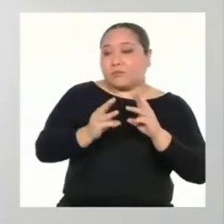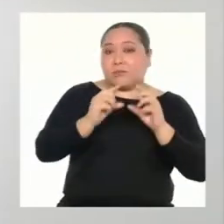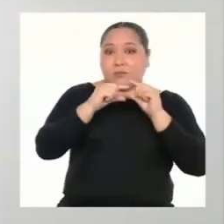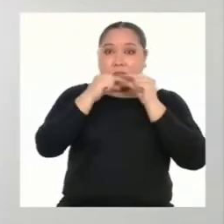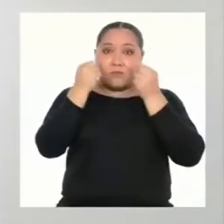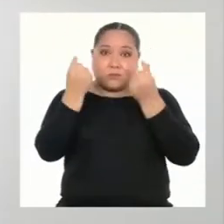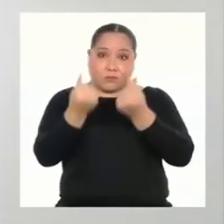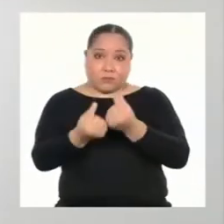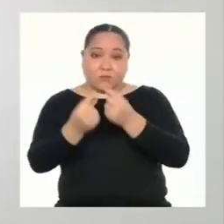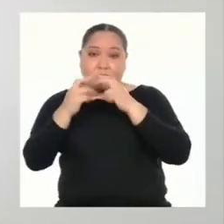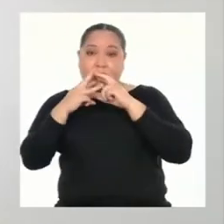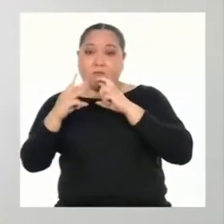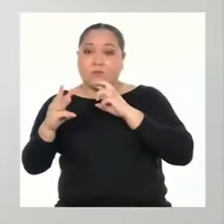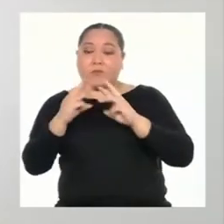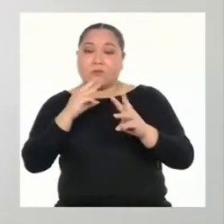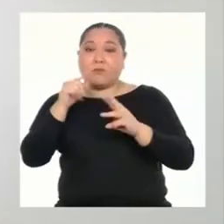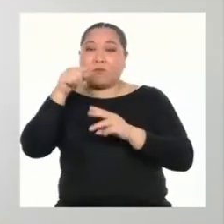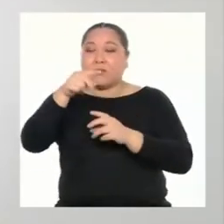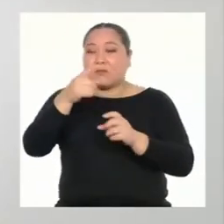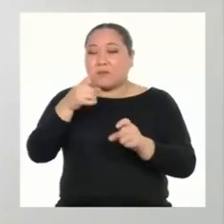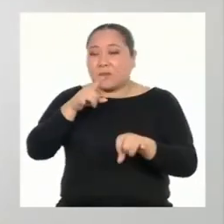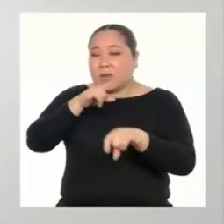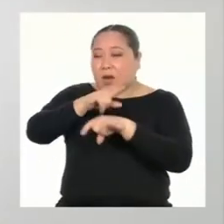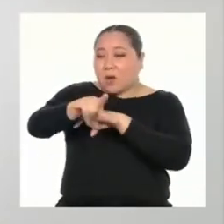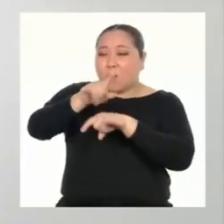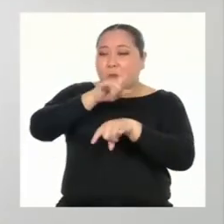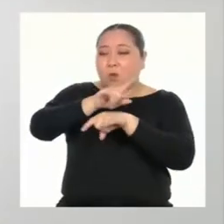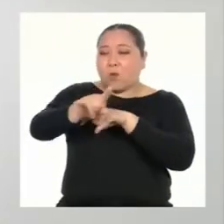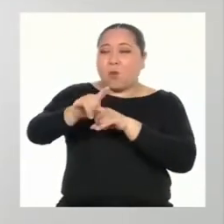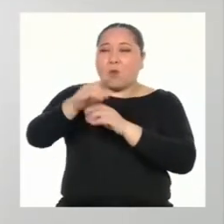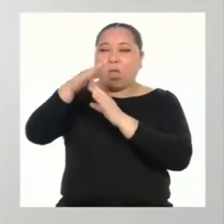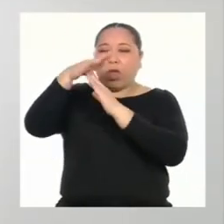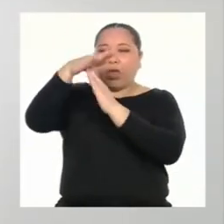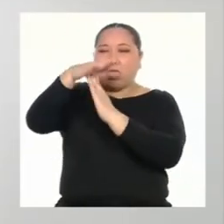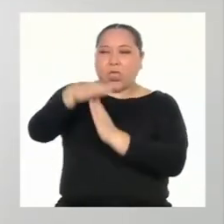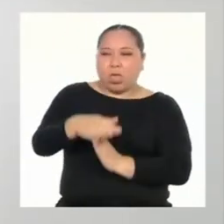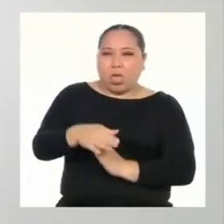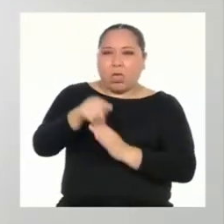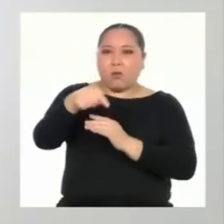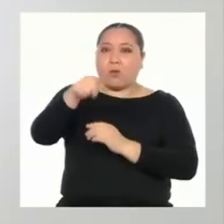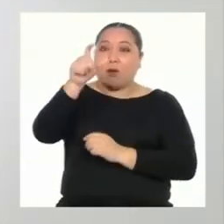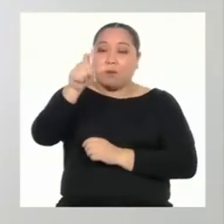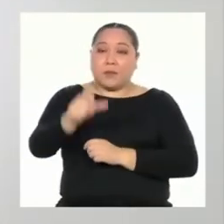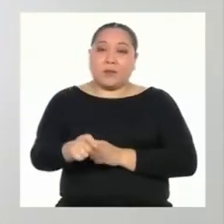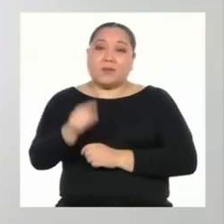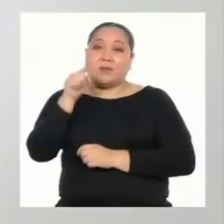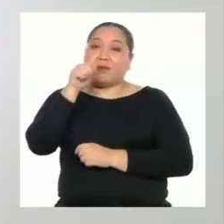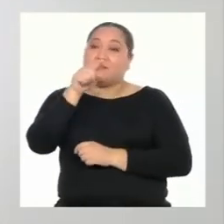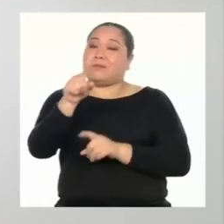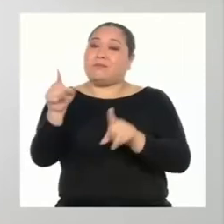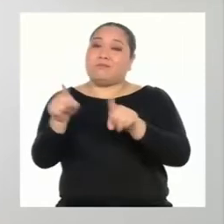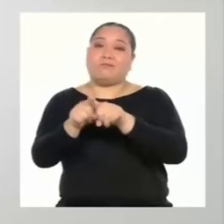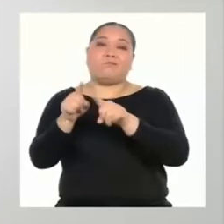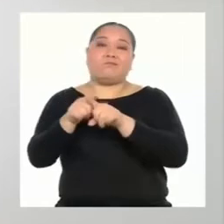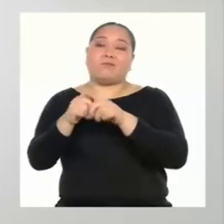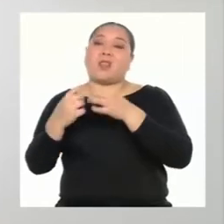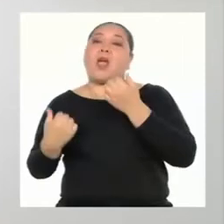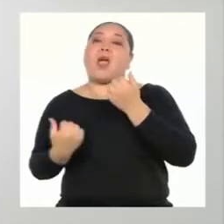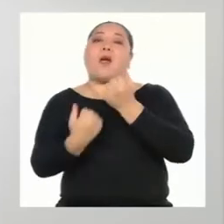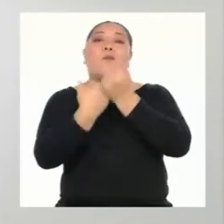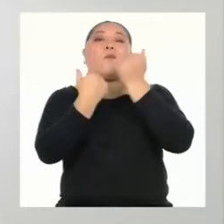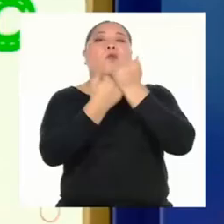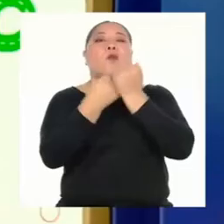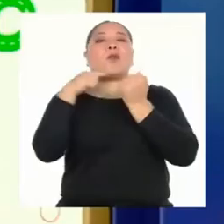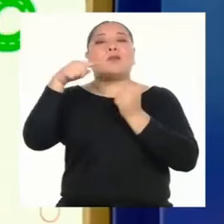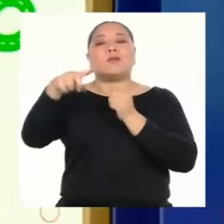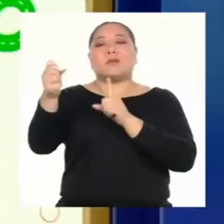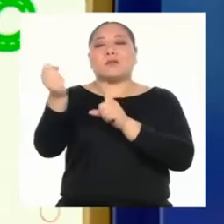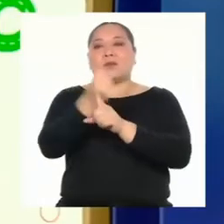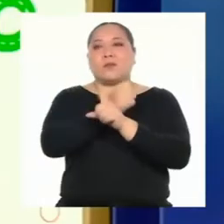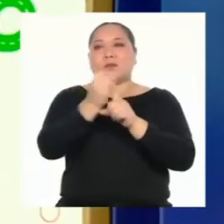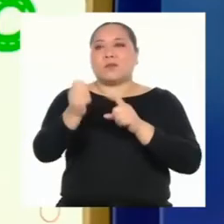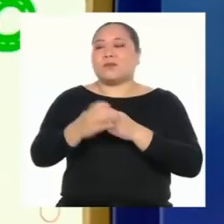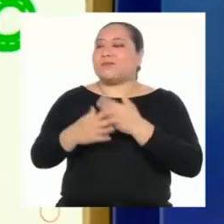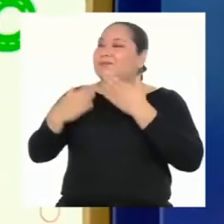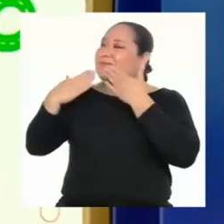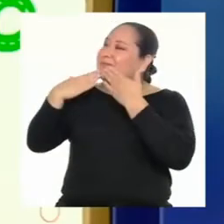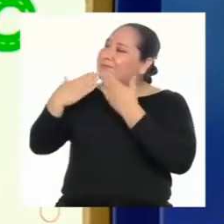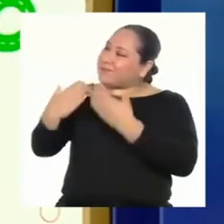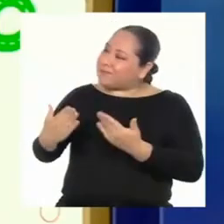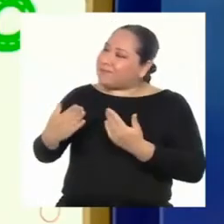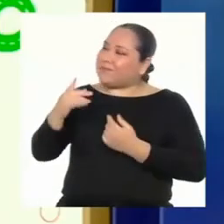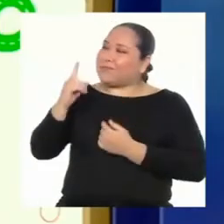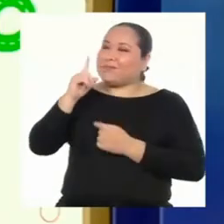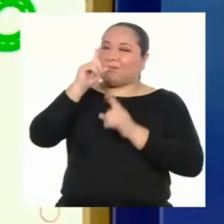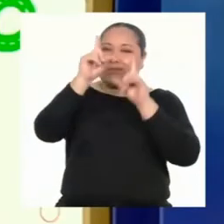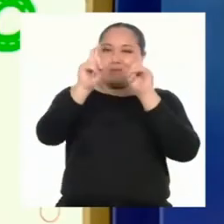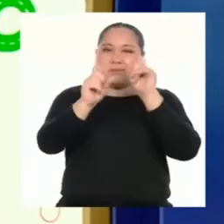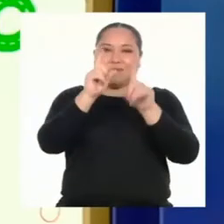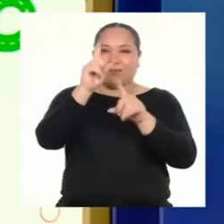grupos de WhatsApp en donde se burlan o humillan a una persona es también ser cómplice de la violencia. Muchas